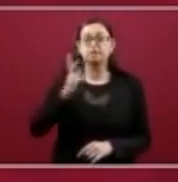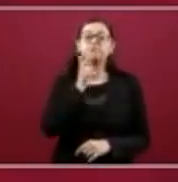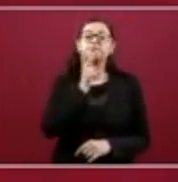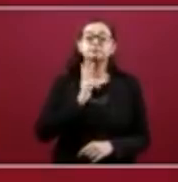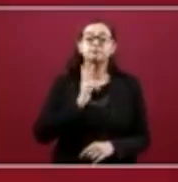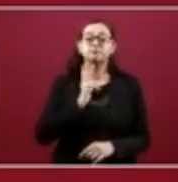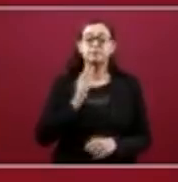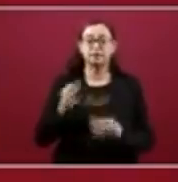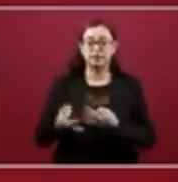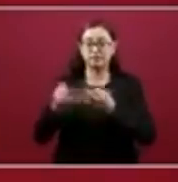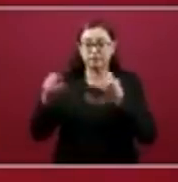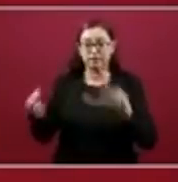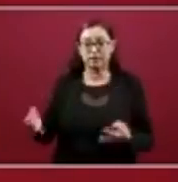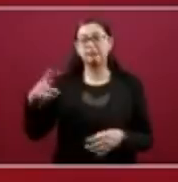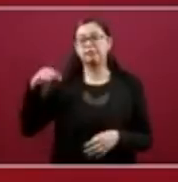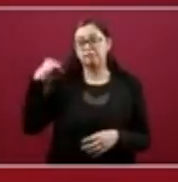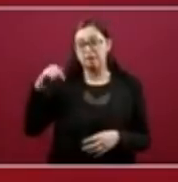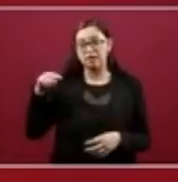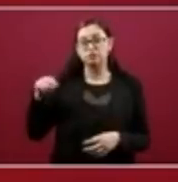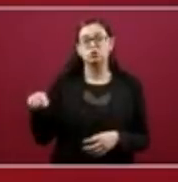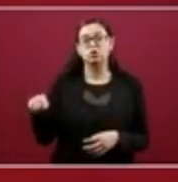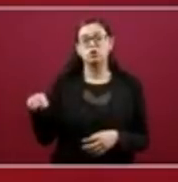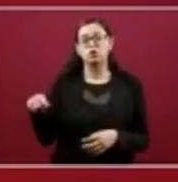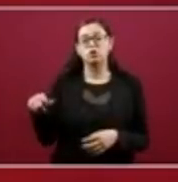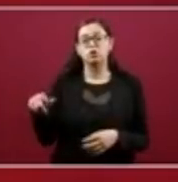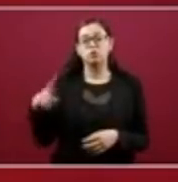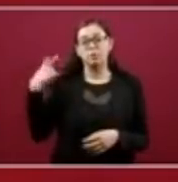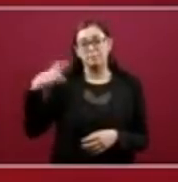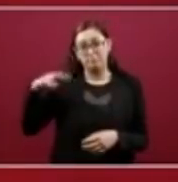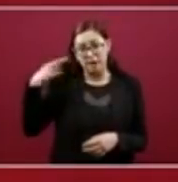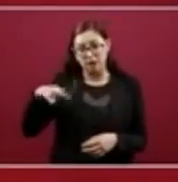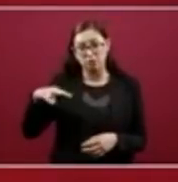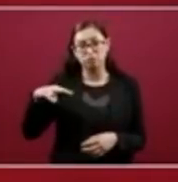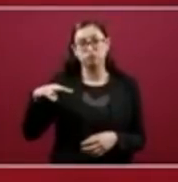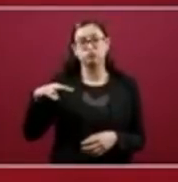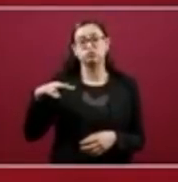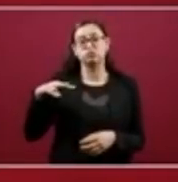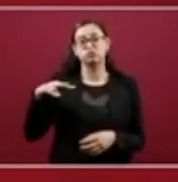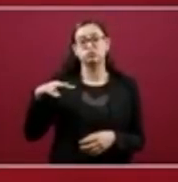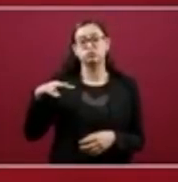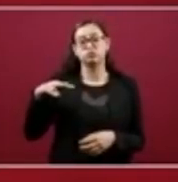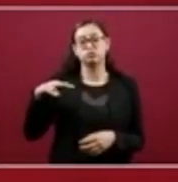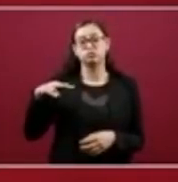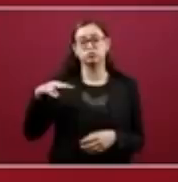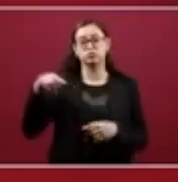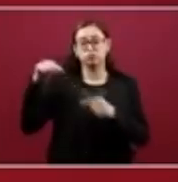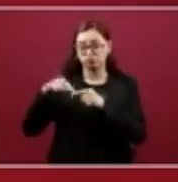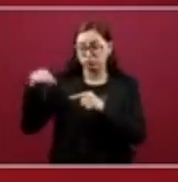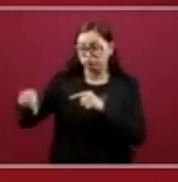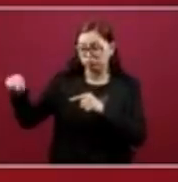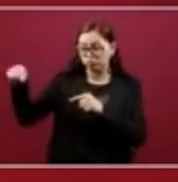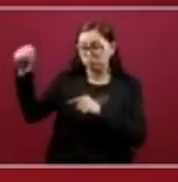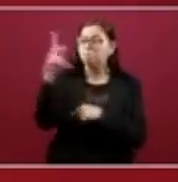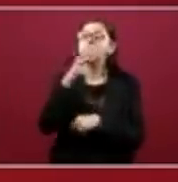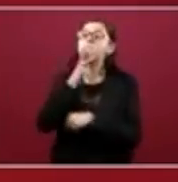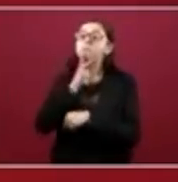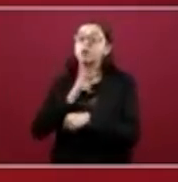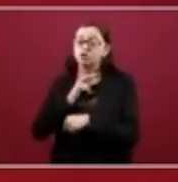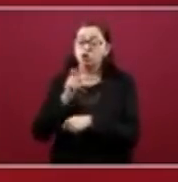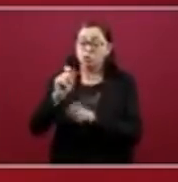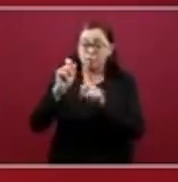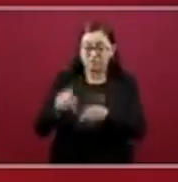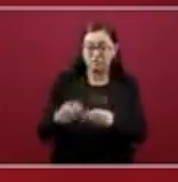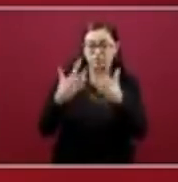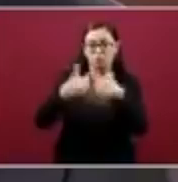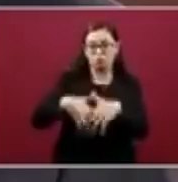de tierra de Tabasco, de Veracruz, y refinar ese